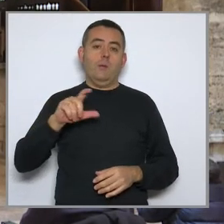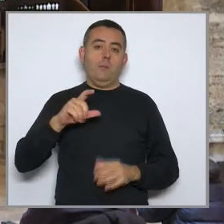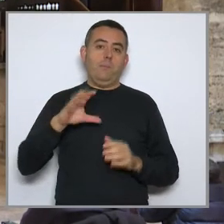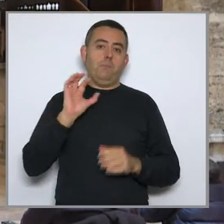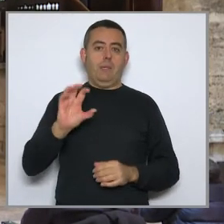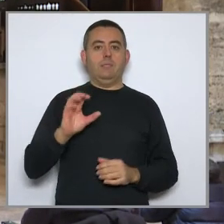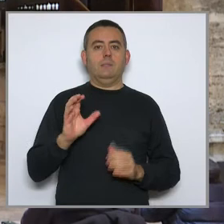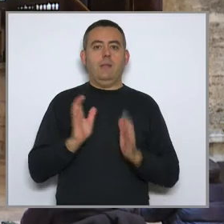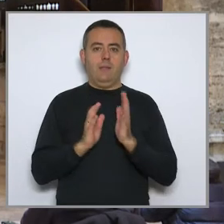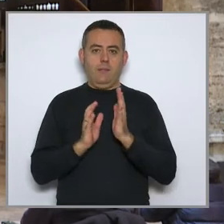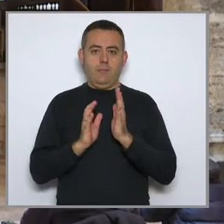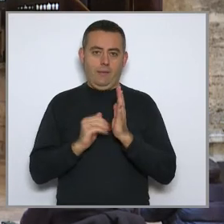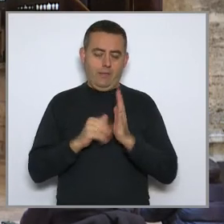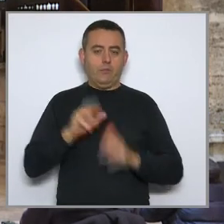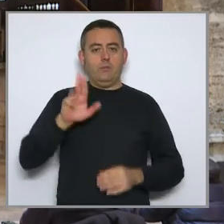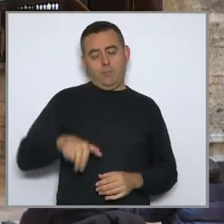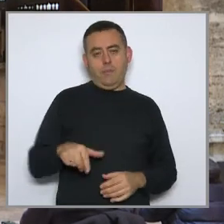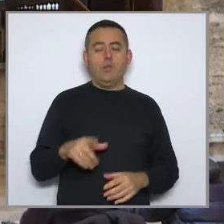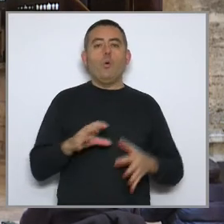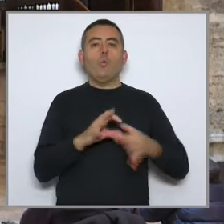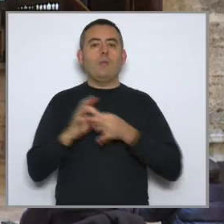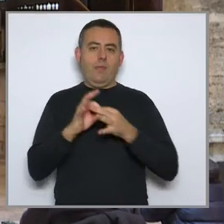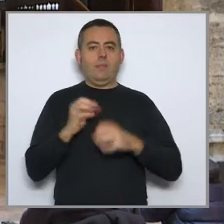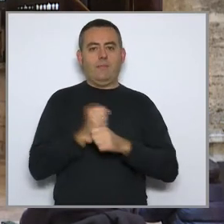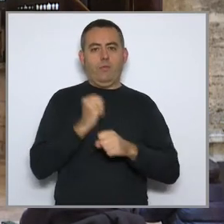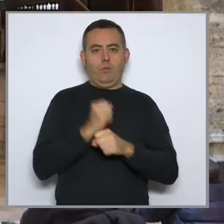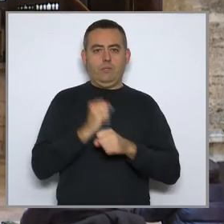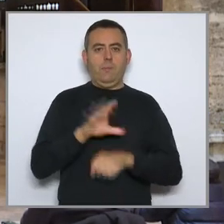País Valenciano. Muchas gracias.